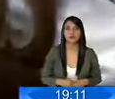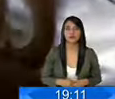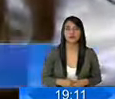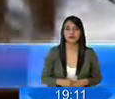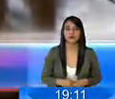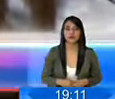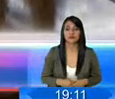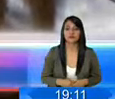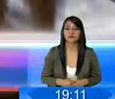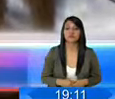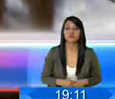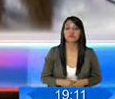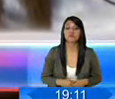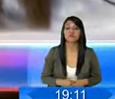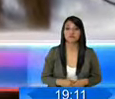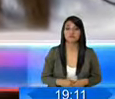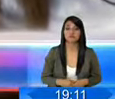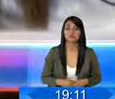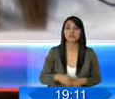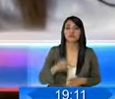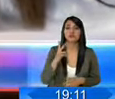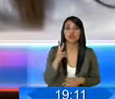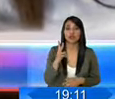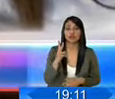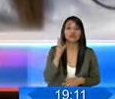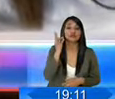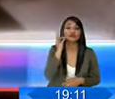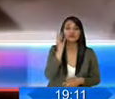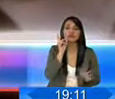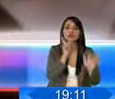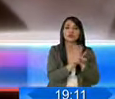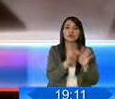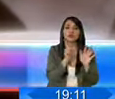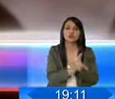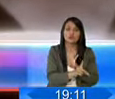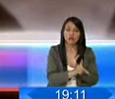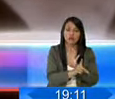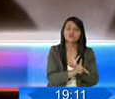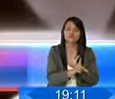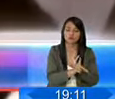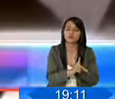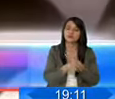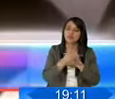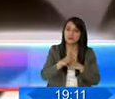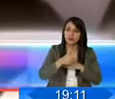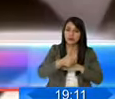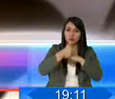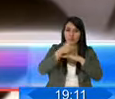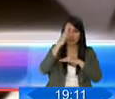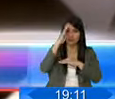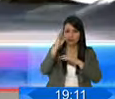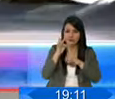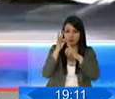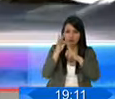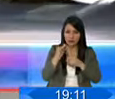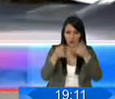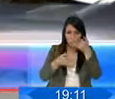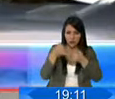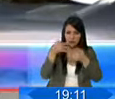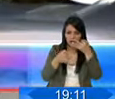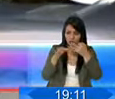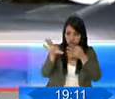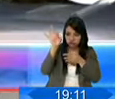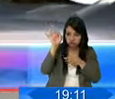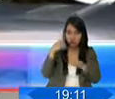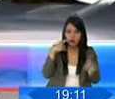La alerta se activó respondiendo a la denuncia de 2 supuestas menores afectadas. La unidad de delitos informáticos de la policía judicial detectó